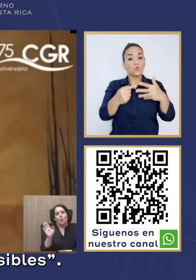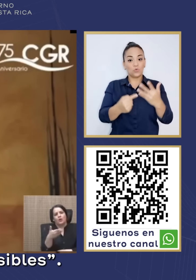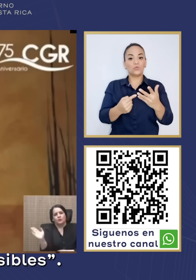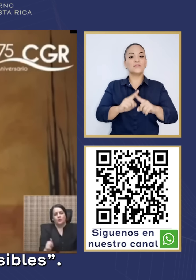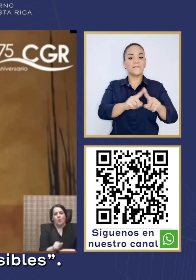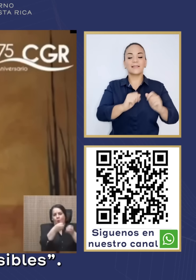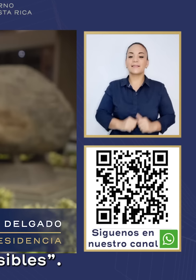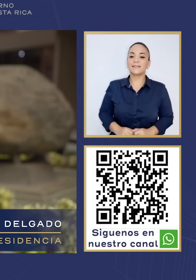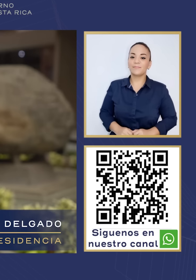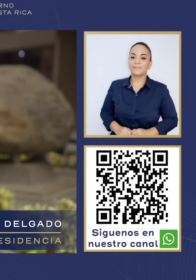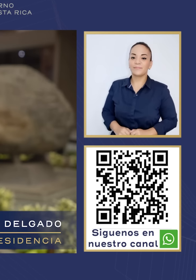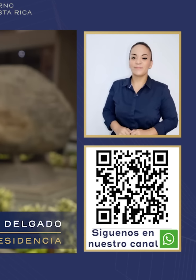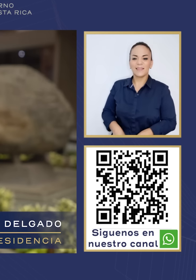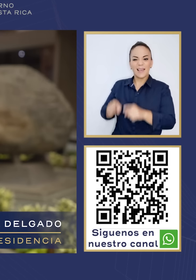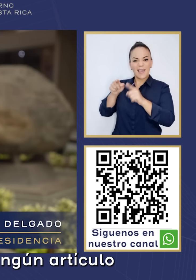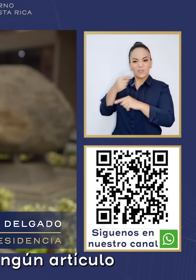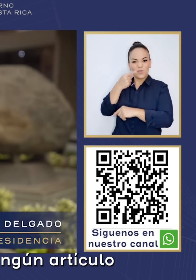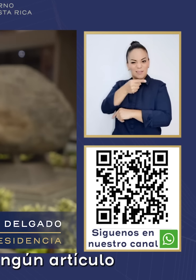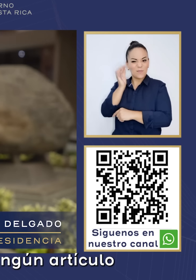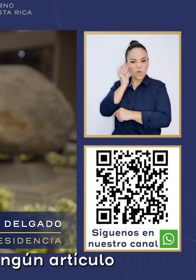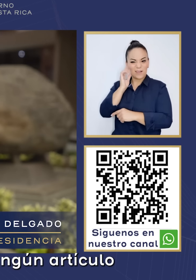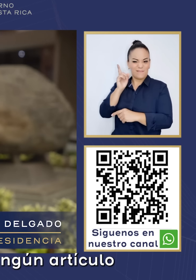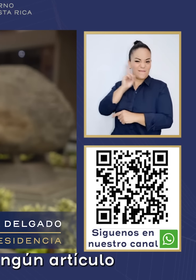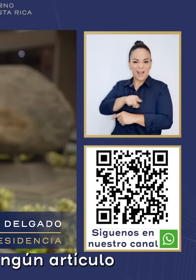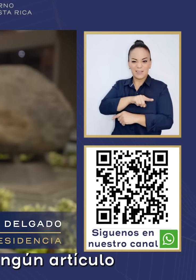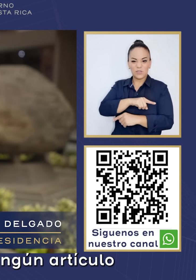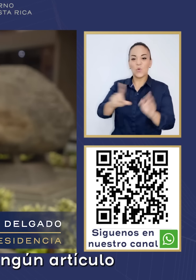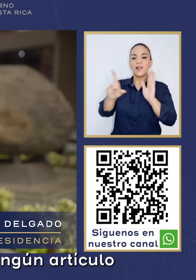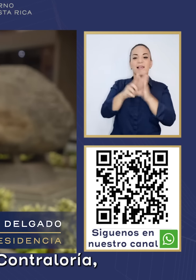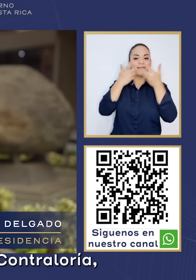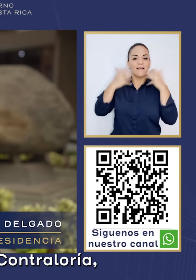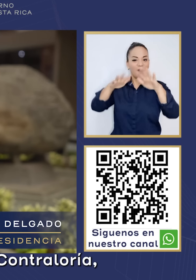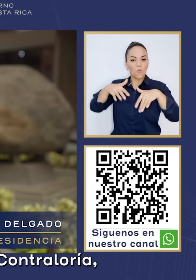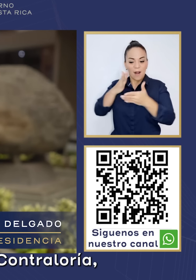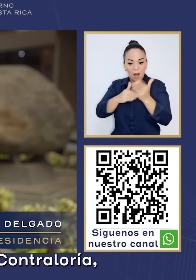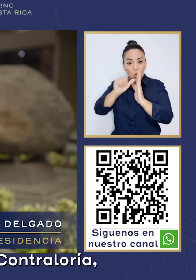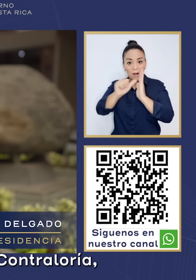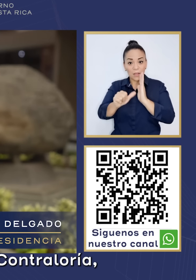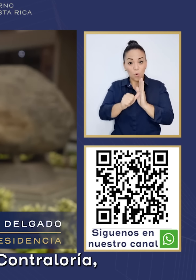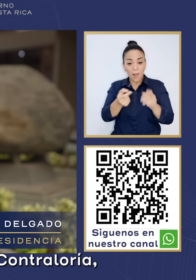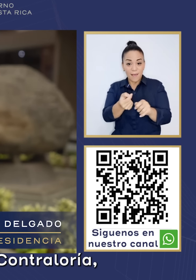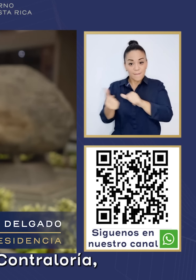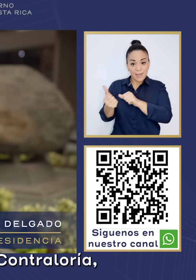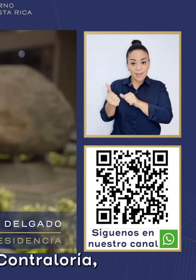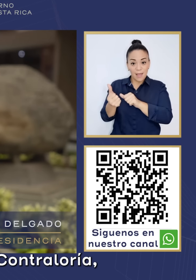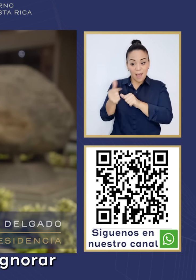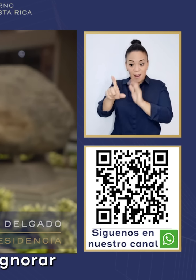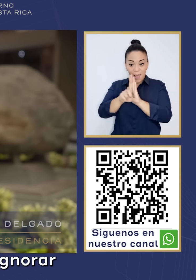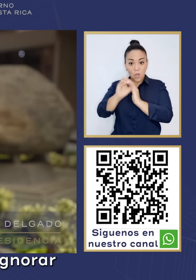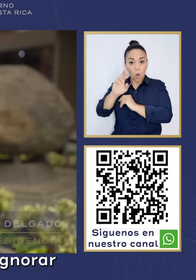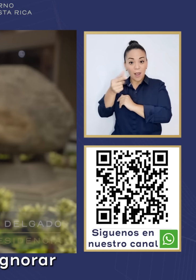efectos visibles. Falso. La Ley Jaguar no elimina ningún artículo de la Ley Orgánica de la Contraloría,